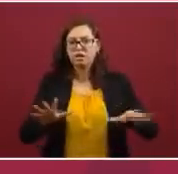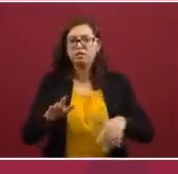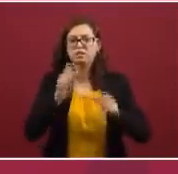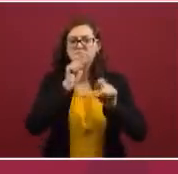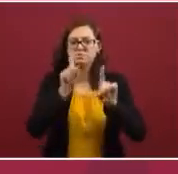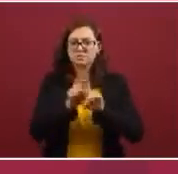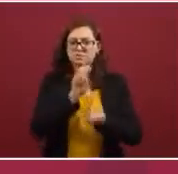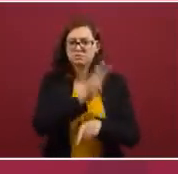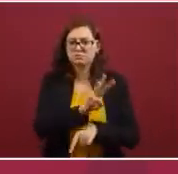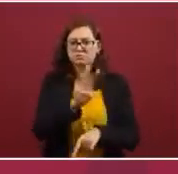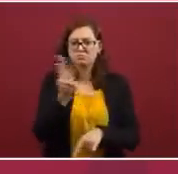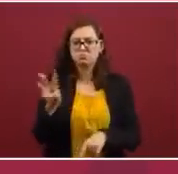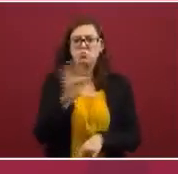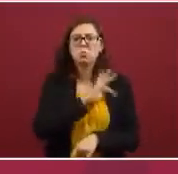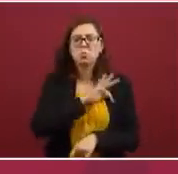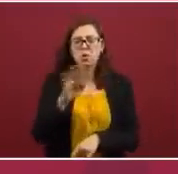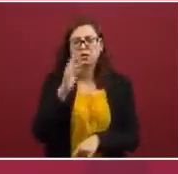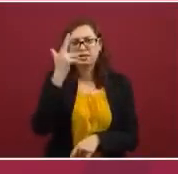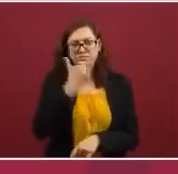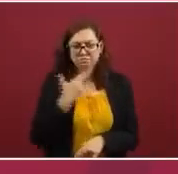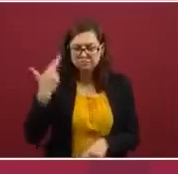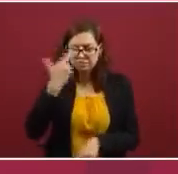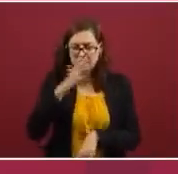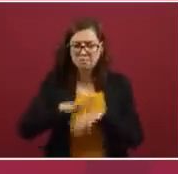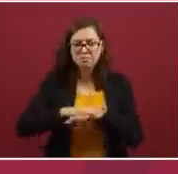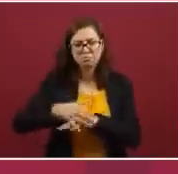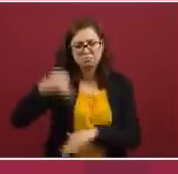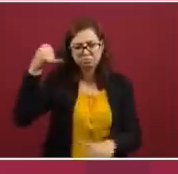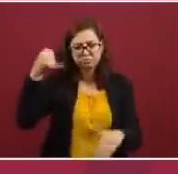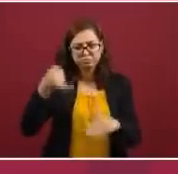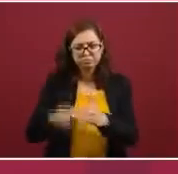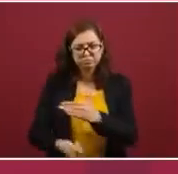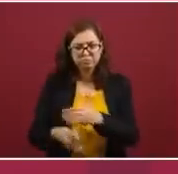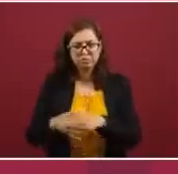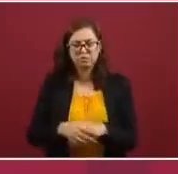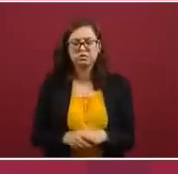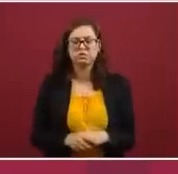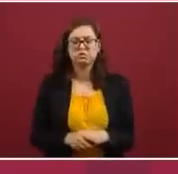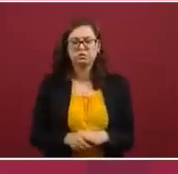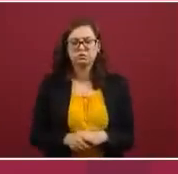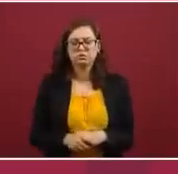puede consultarse a detalle. No se